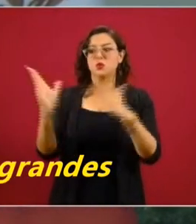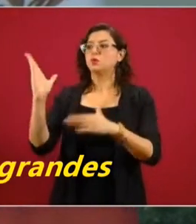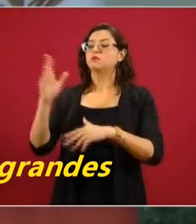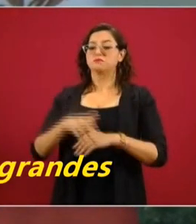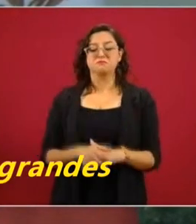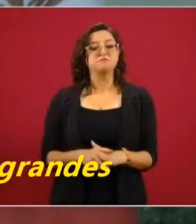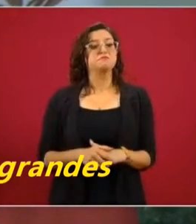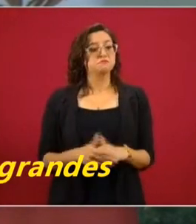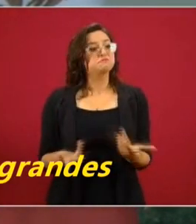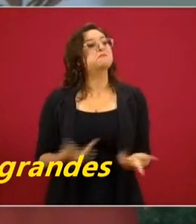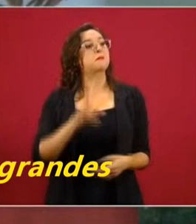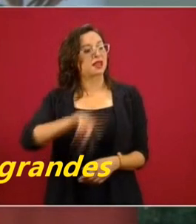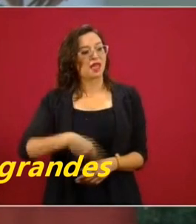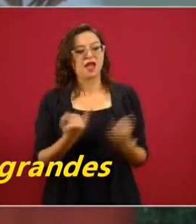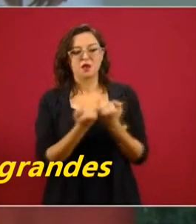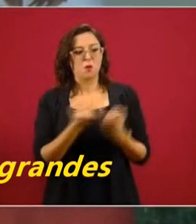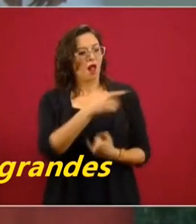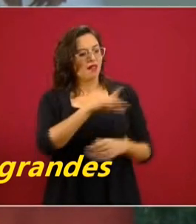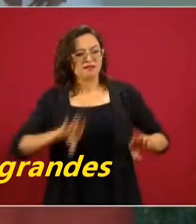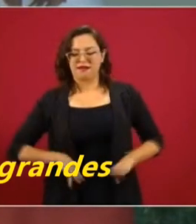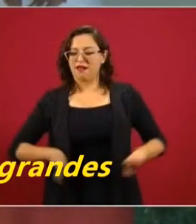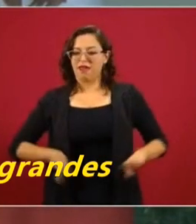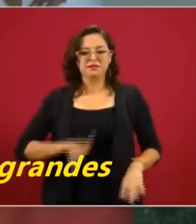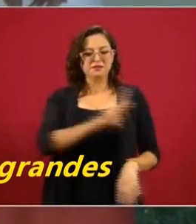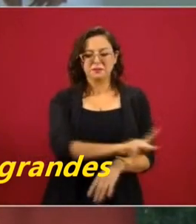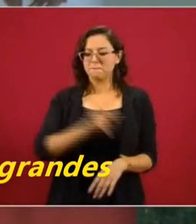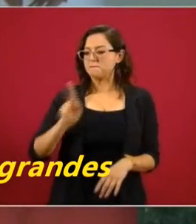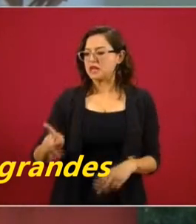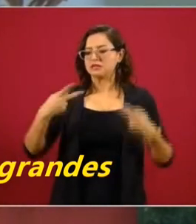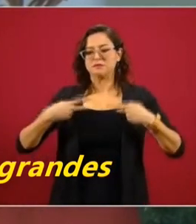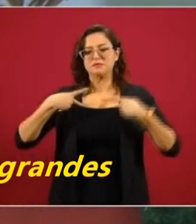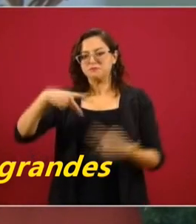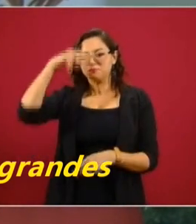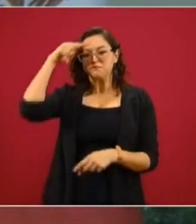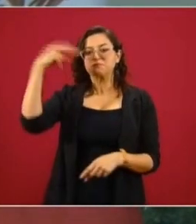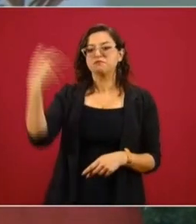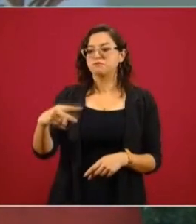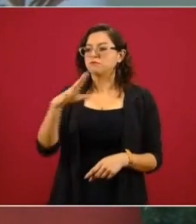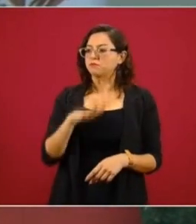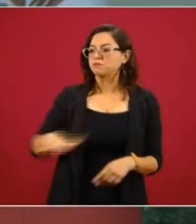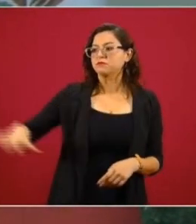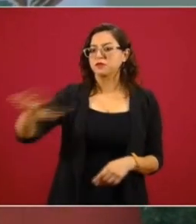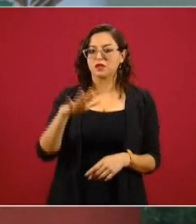Son como usted, grandes negociantes, grandes personas